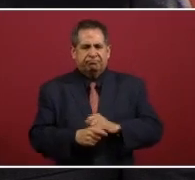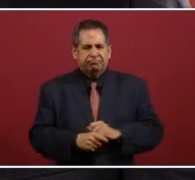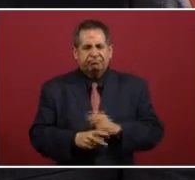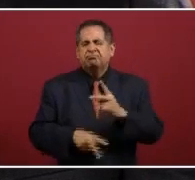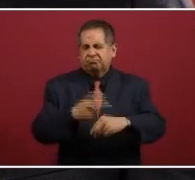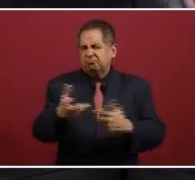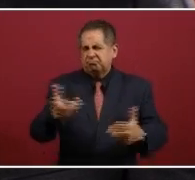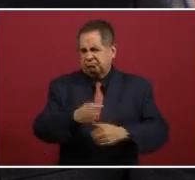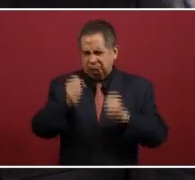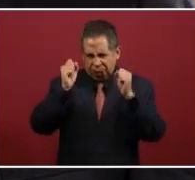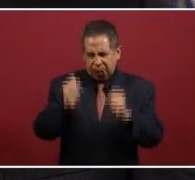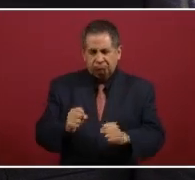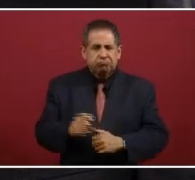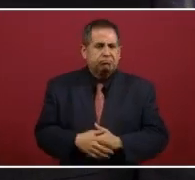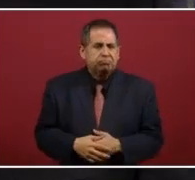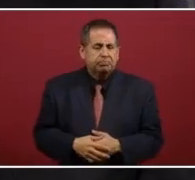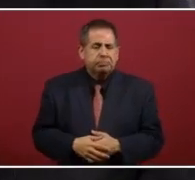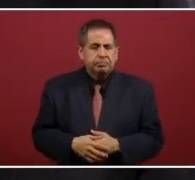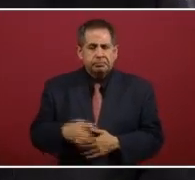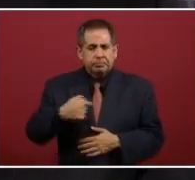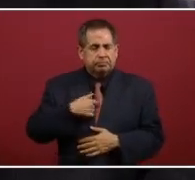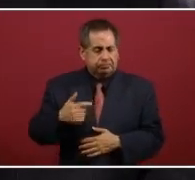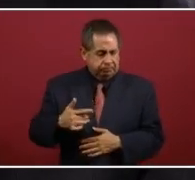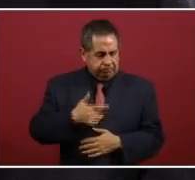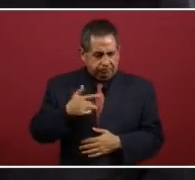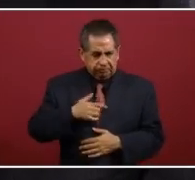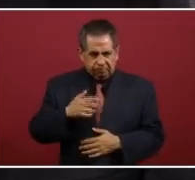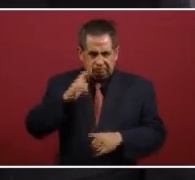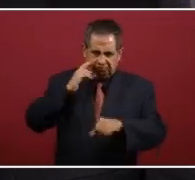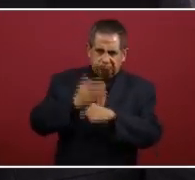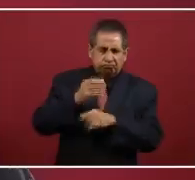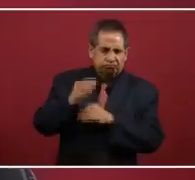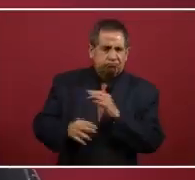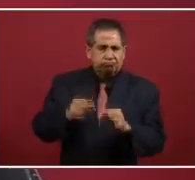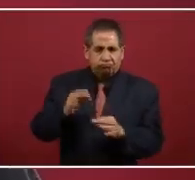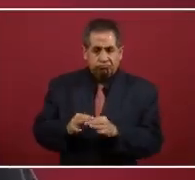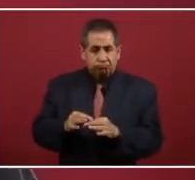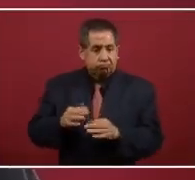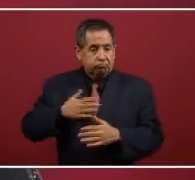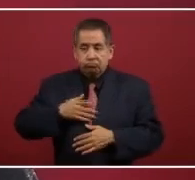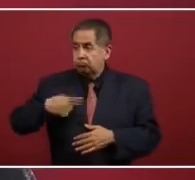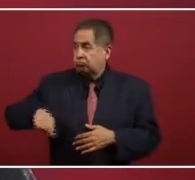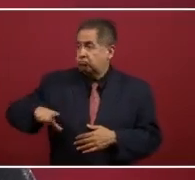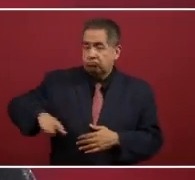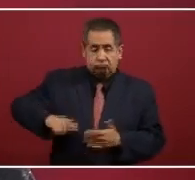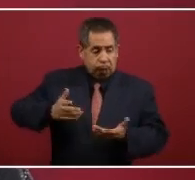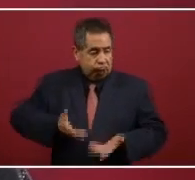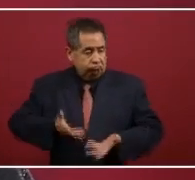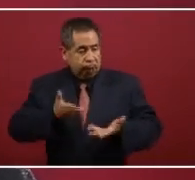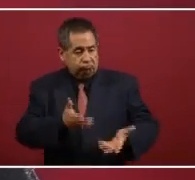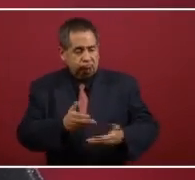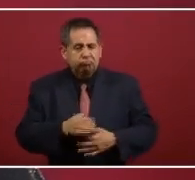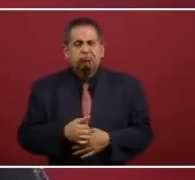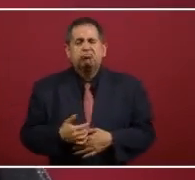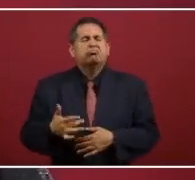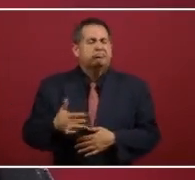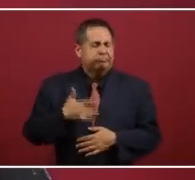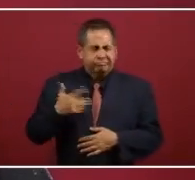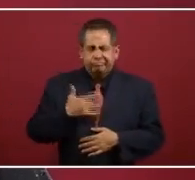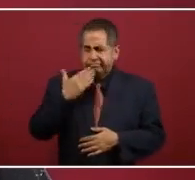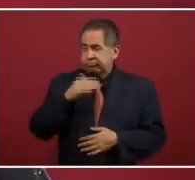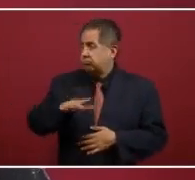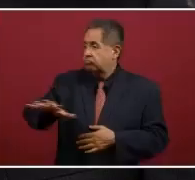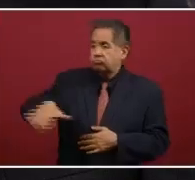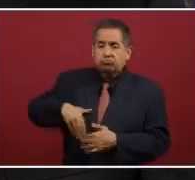lograr. Yo, en lo que corresponde al servicio público, me siento muy